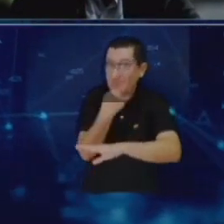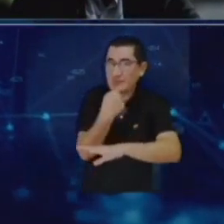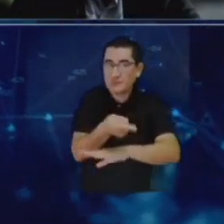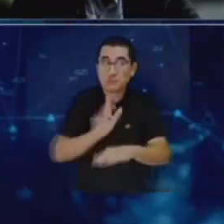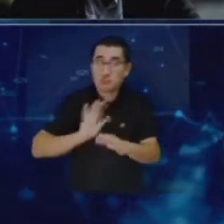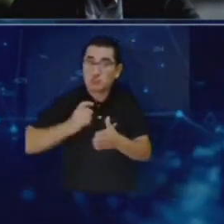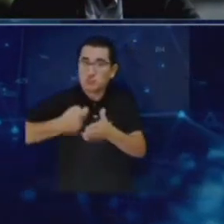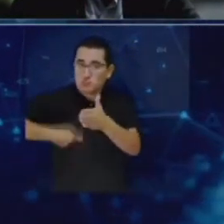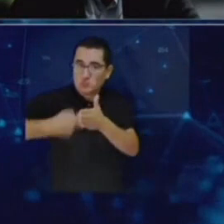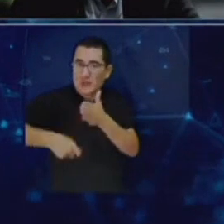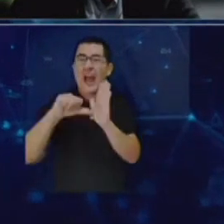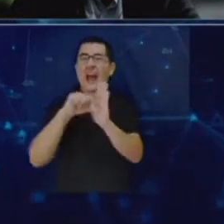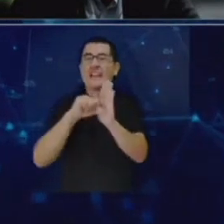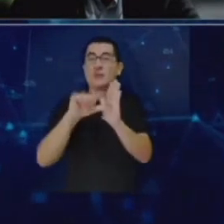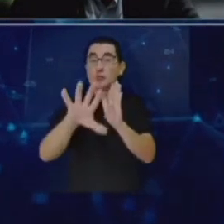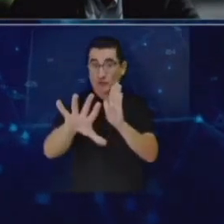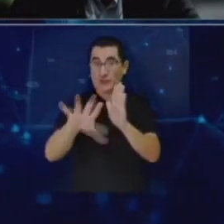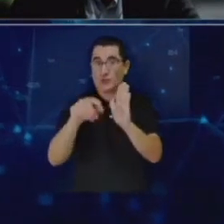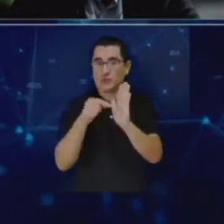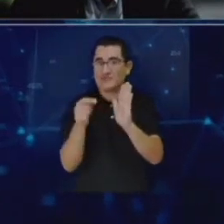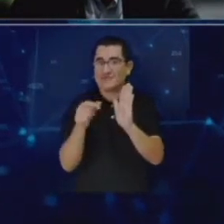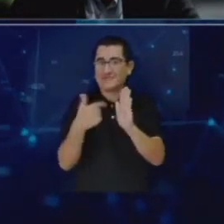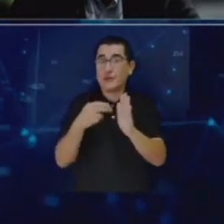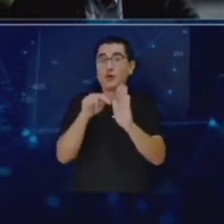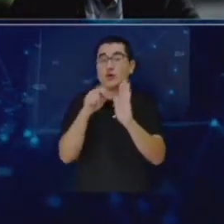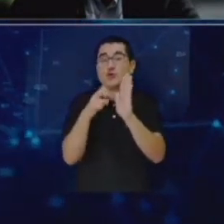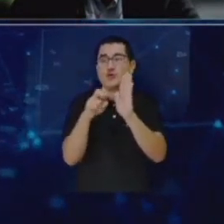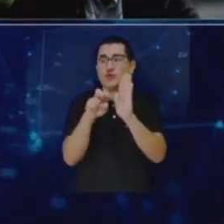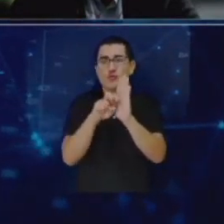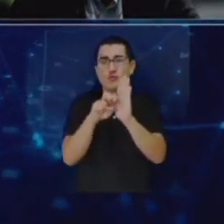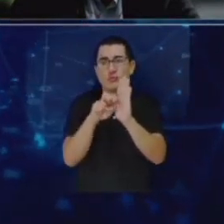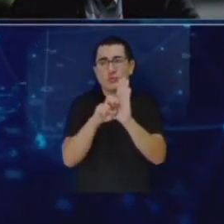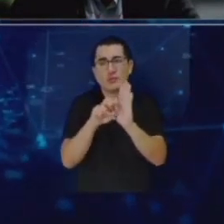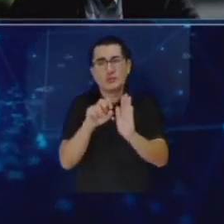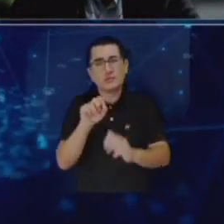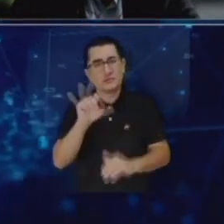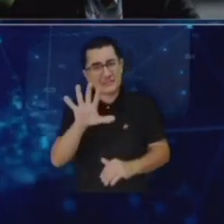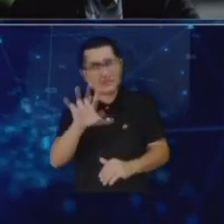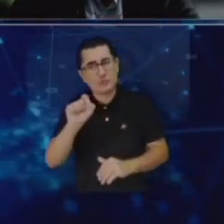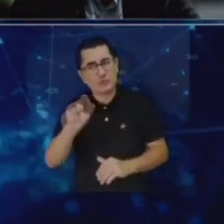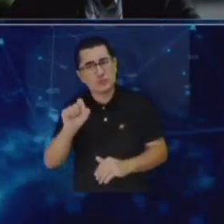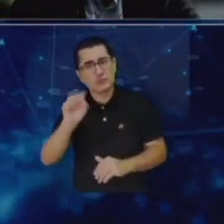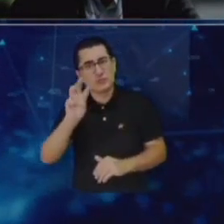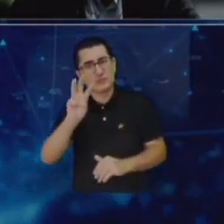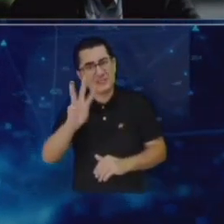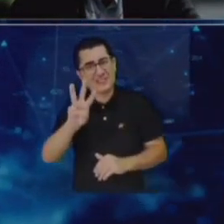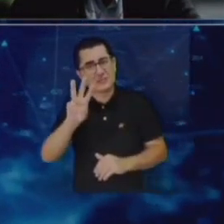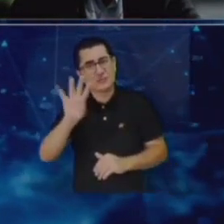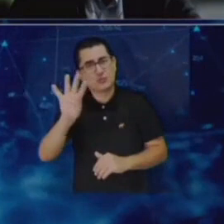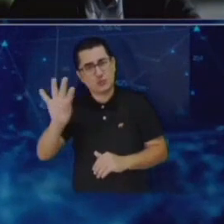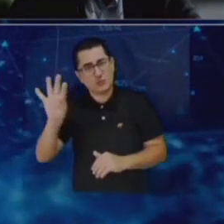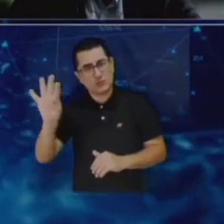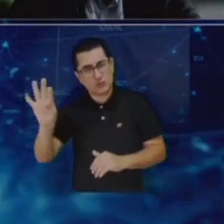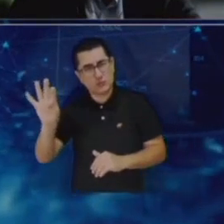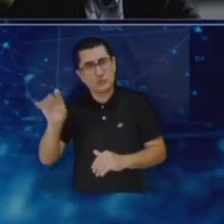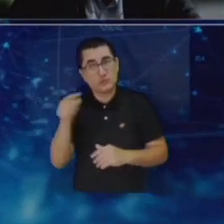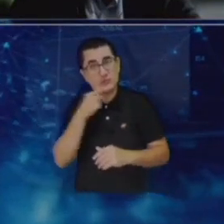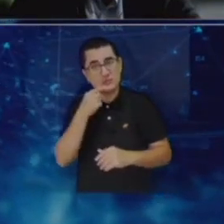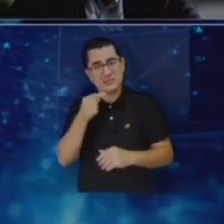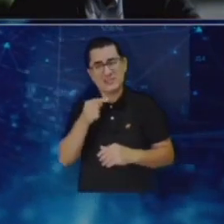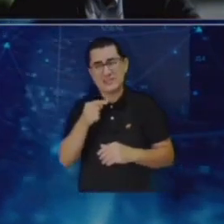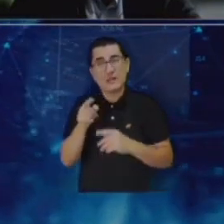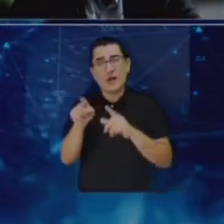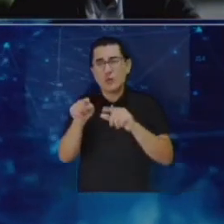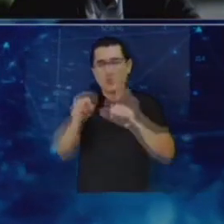artículo 5, particularmente en la nota 5.434, que se refiere precisamente a esta banda de frecuencias, con su